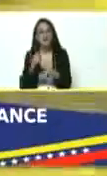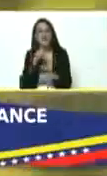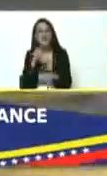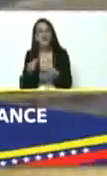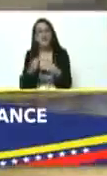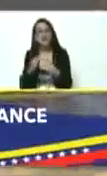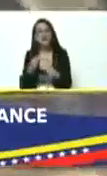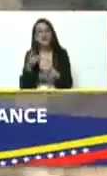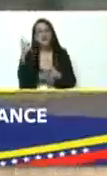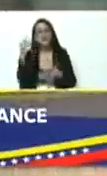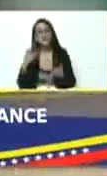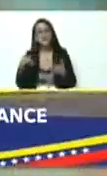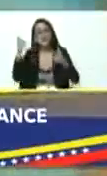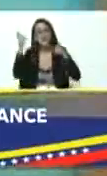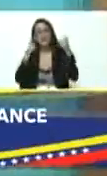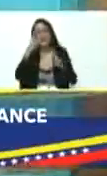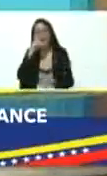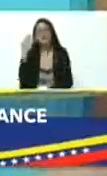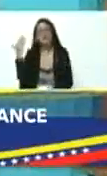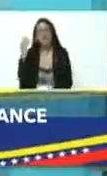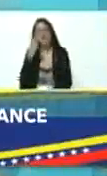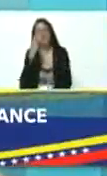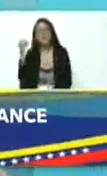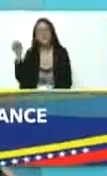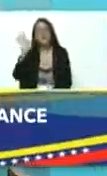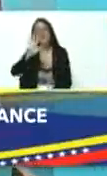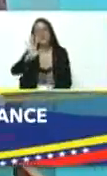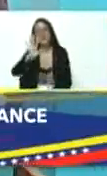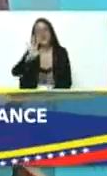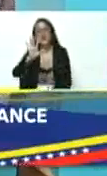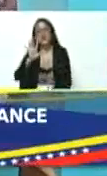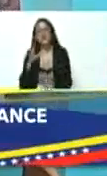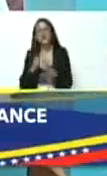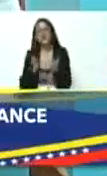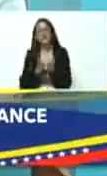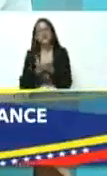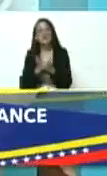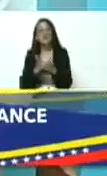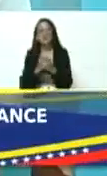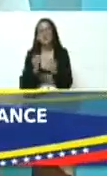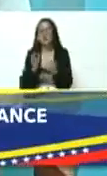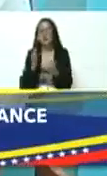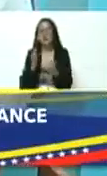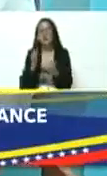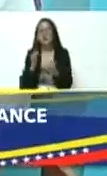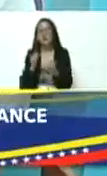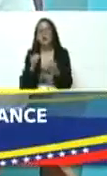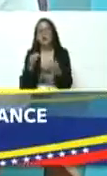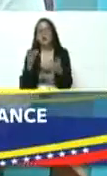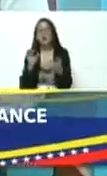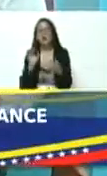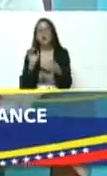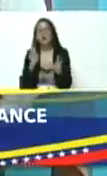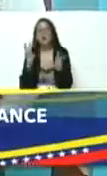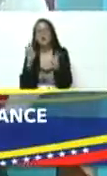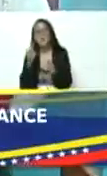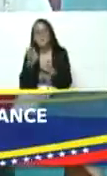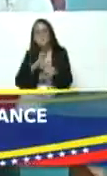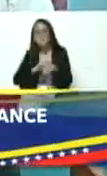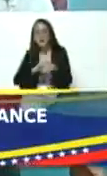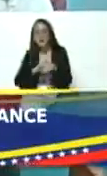en el año 2005, presidente, y tiene todos los servicios de todas las especialidades médicas. Huele a pintura, vale, sabroso. Está